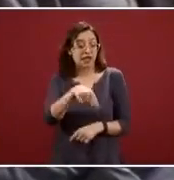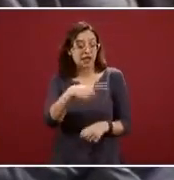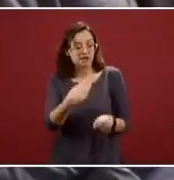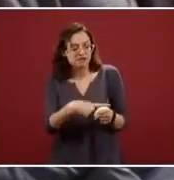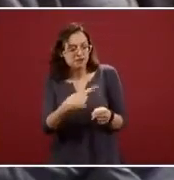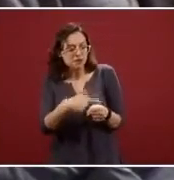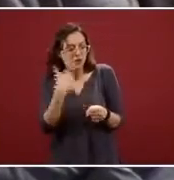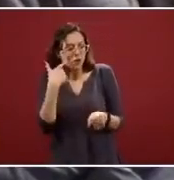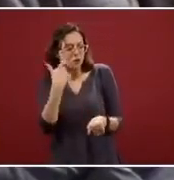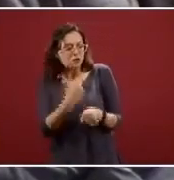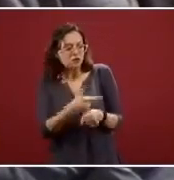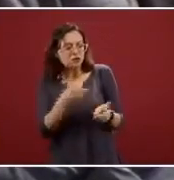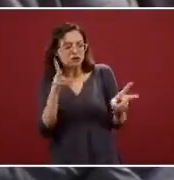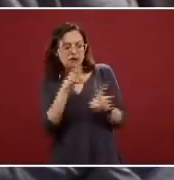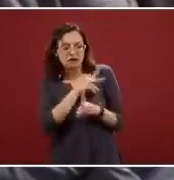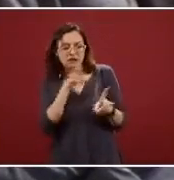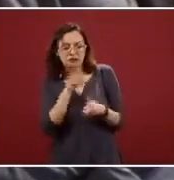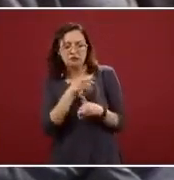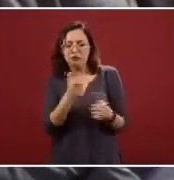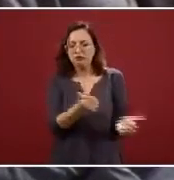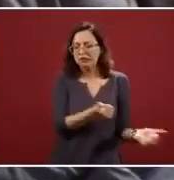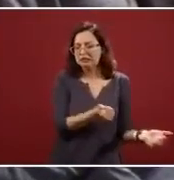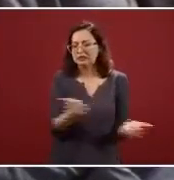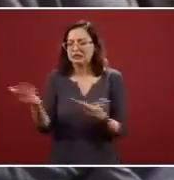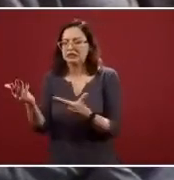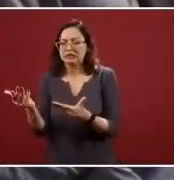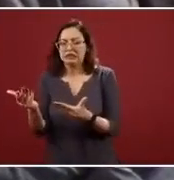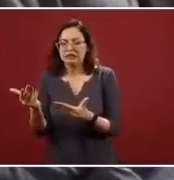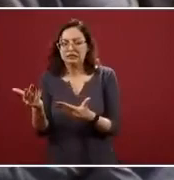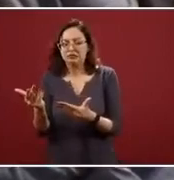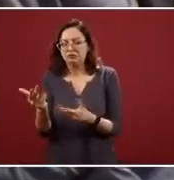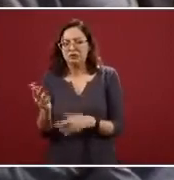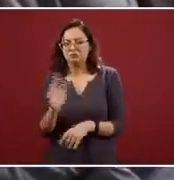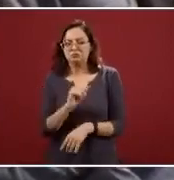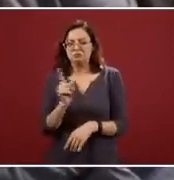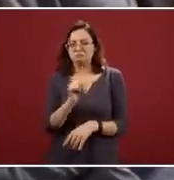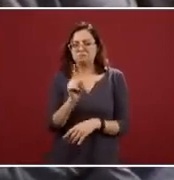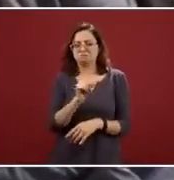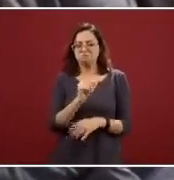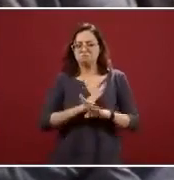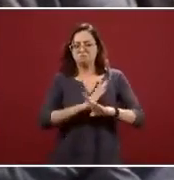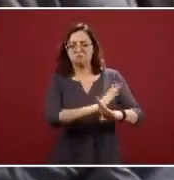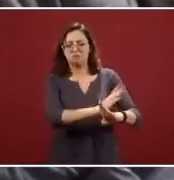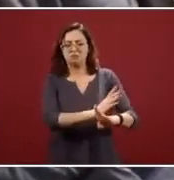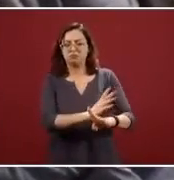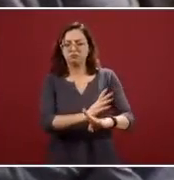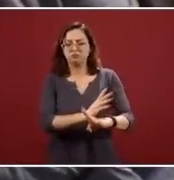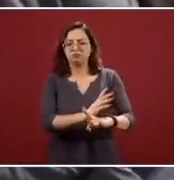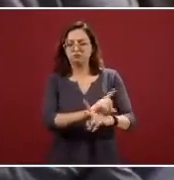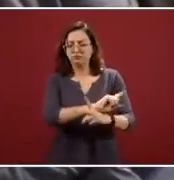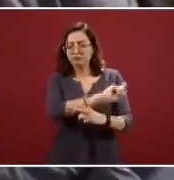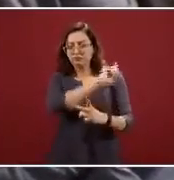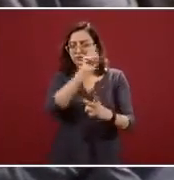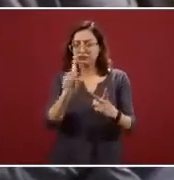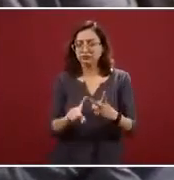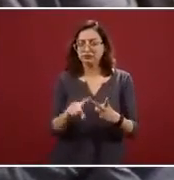datos de dificultad respiratoria y con sospecha de positivo a coronavirus. Y eso me lleva a la siguiente pregunta: